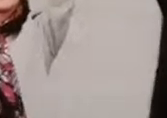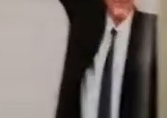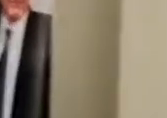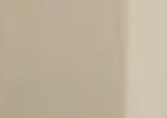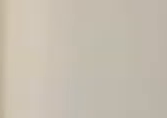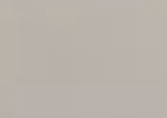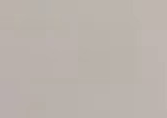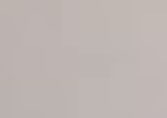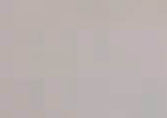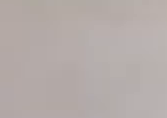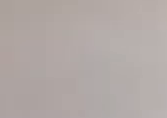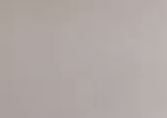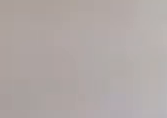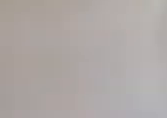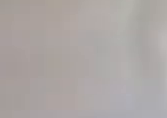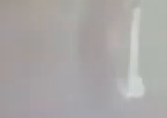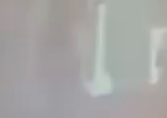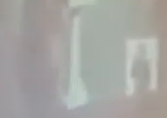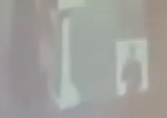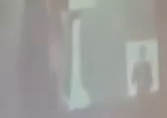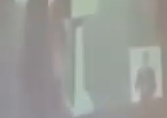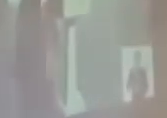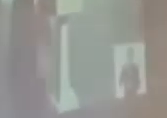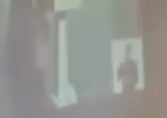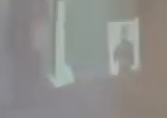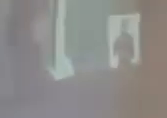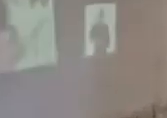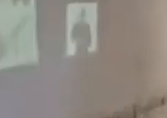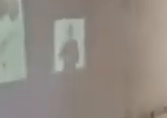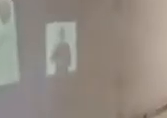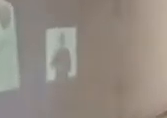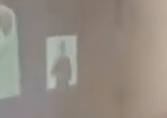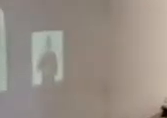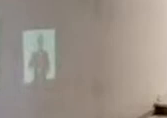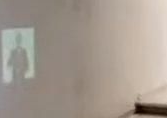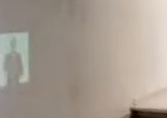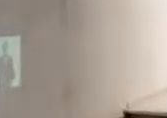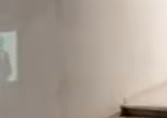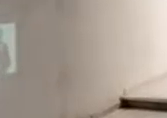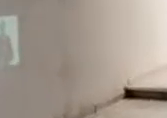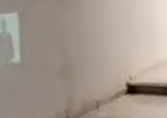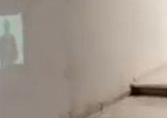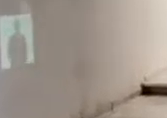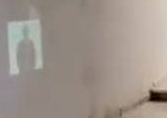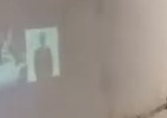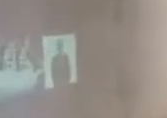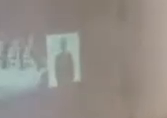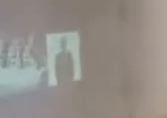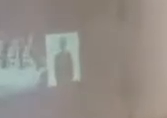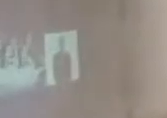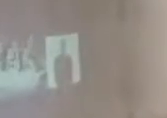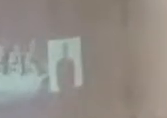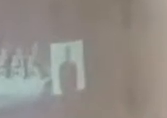Muy buenas tardes, amigos y seguidores de este espacio informativo. Pues nos encontramos aquí en el municipio